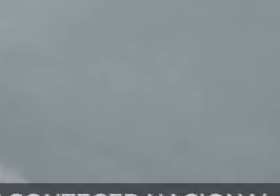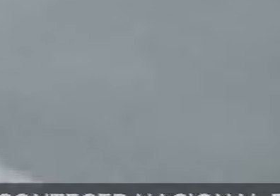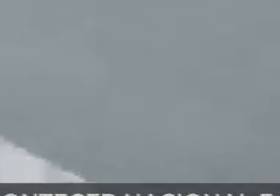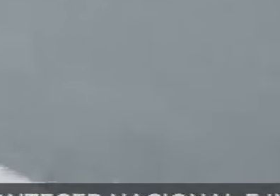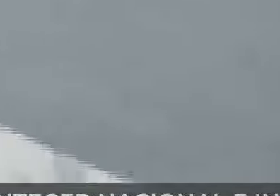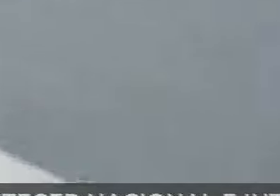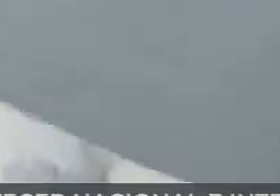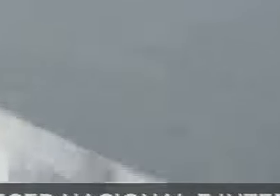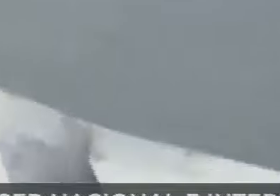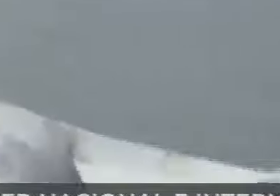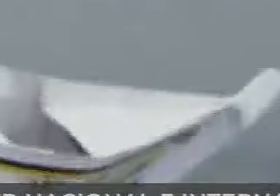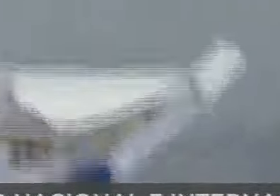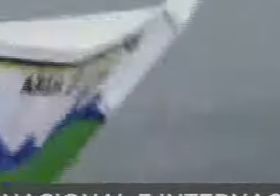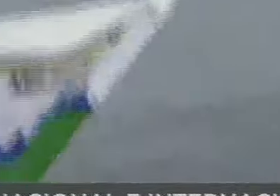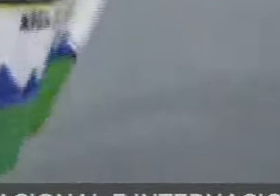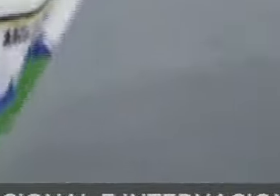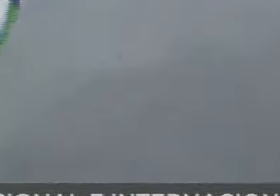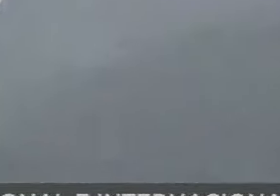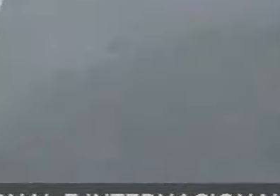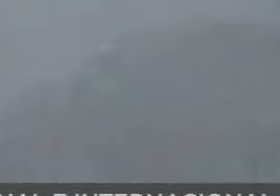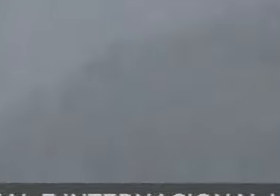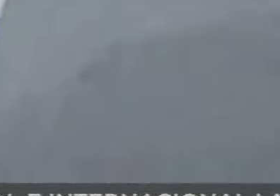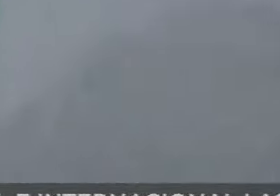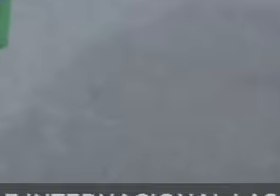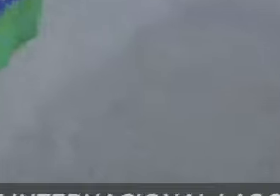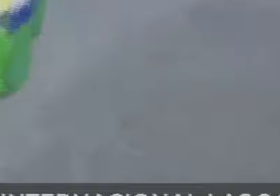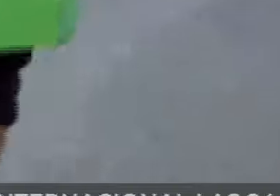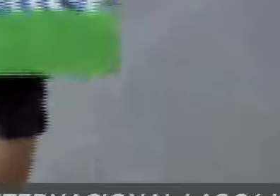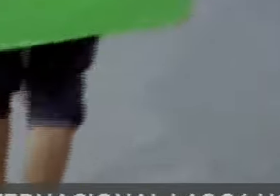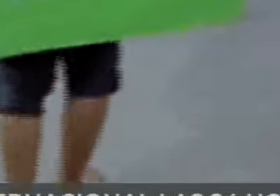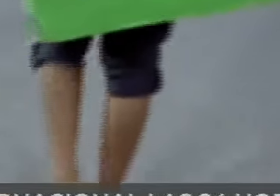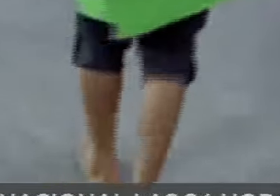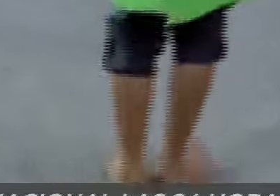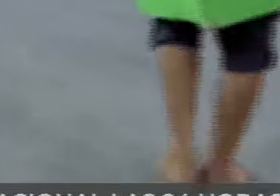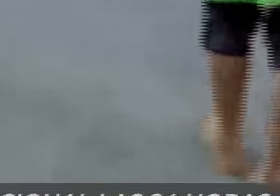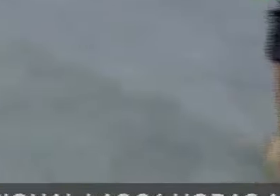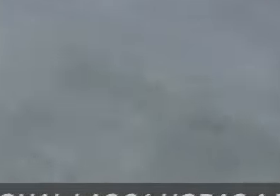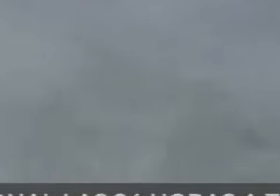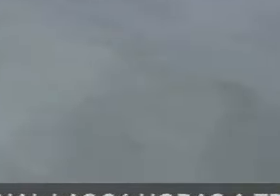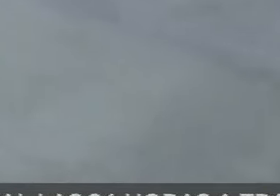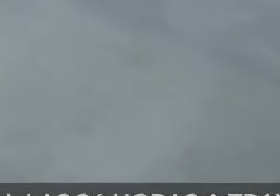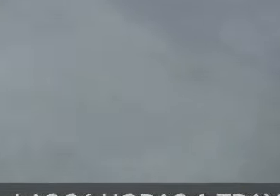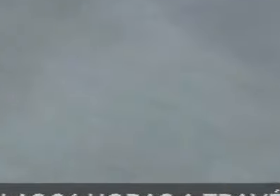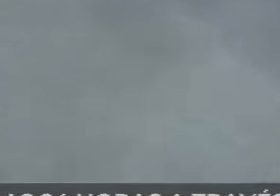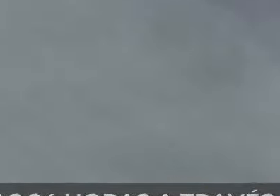Yo vengo del mar adentro y me llaman tiburón.